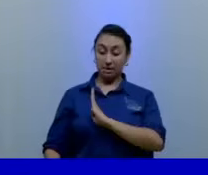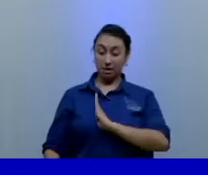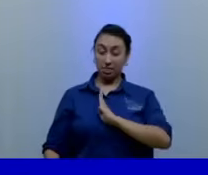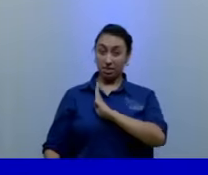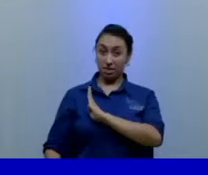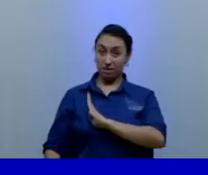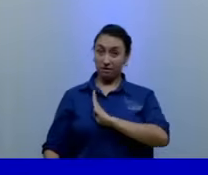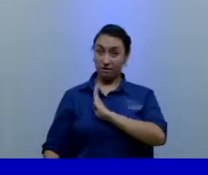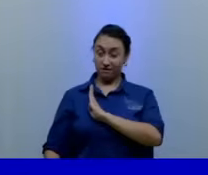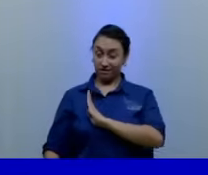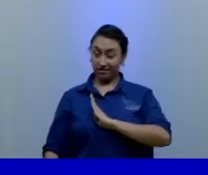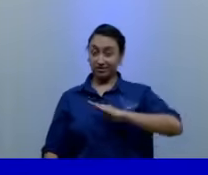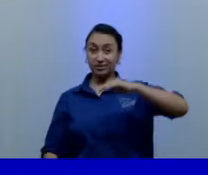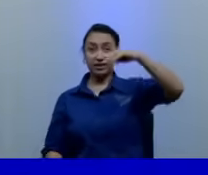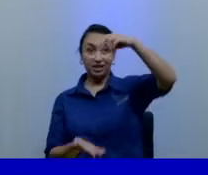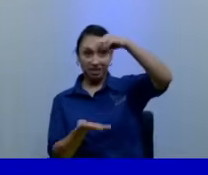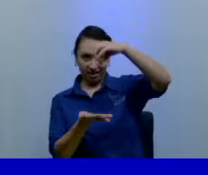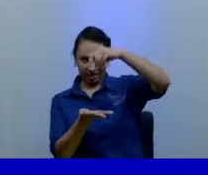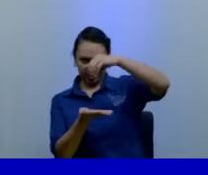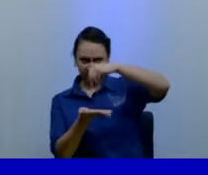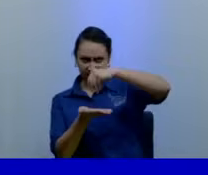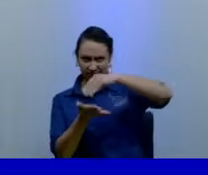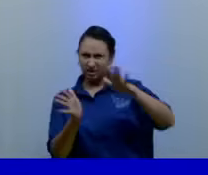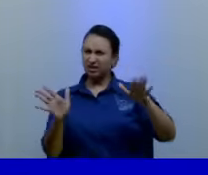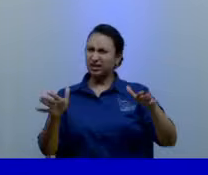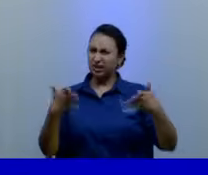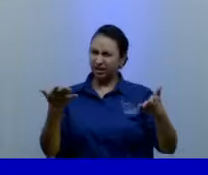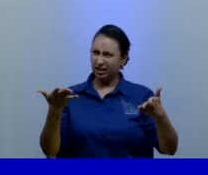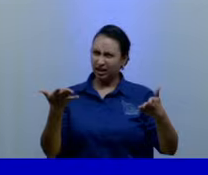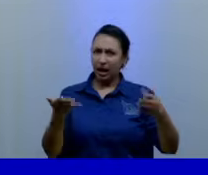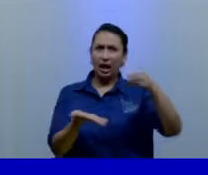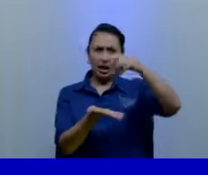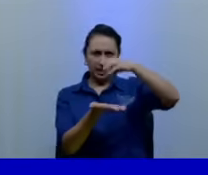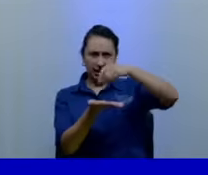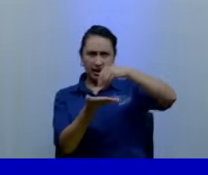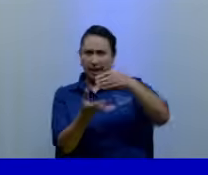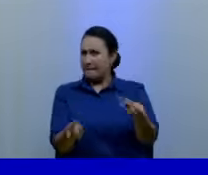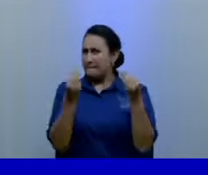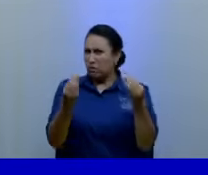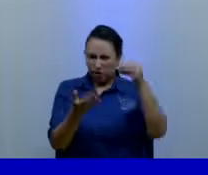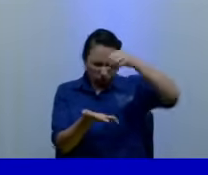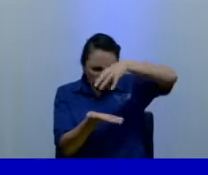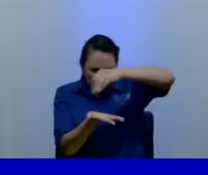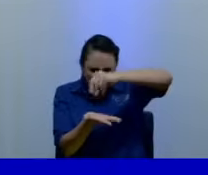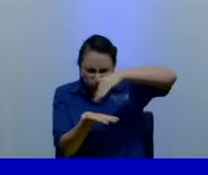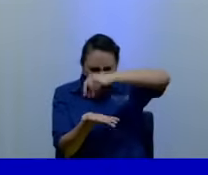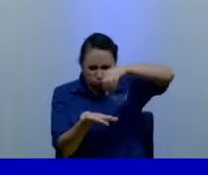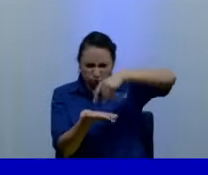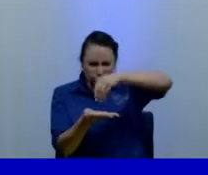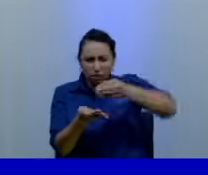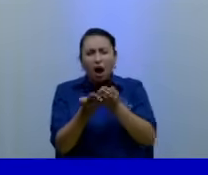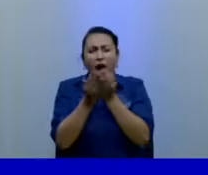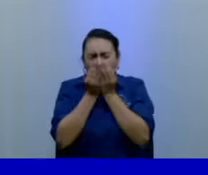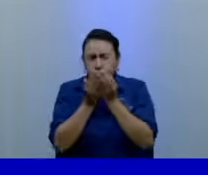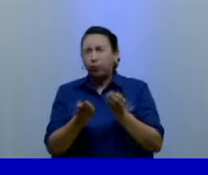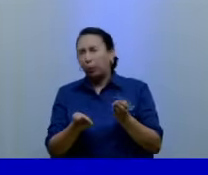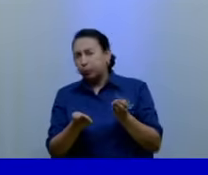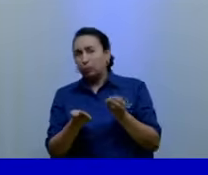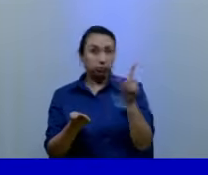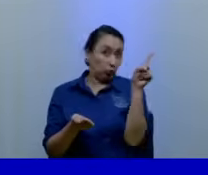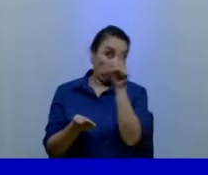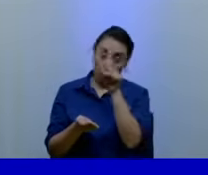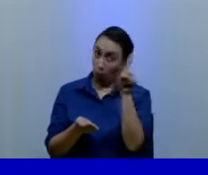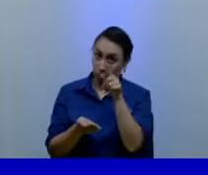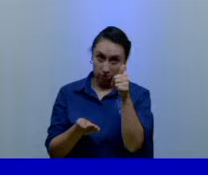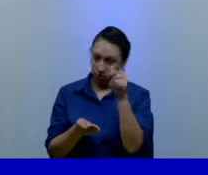en entredicho, el consumo excesivo es perjudicial, sobre todo para las personas